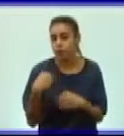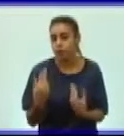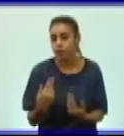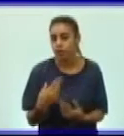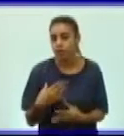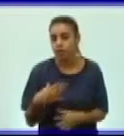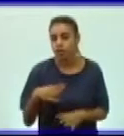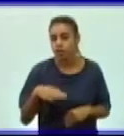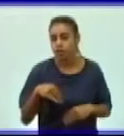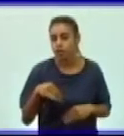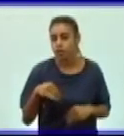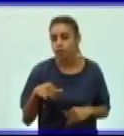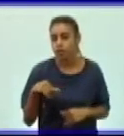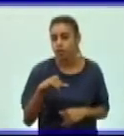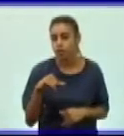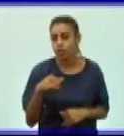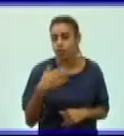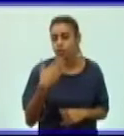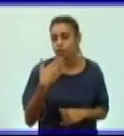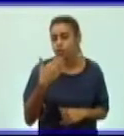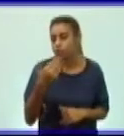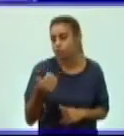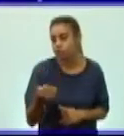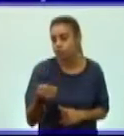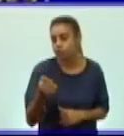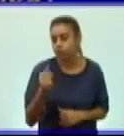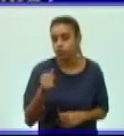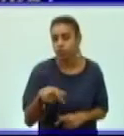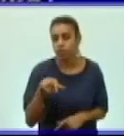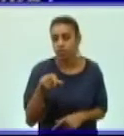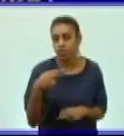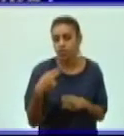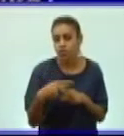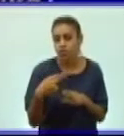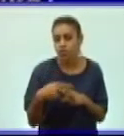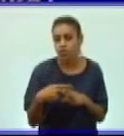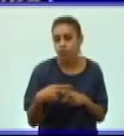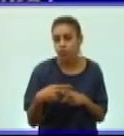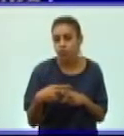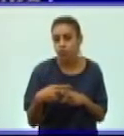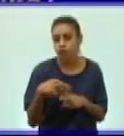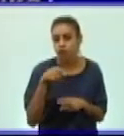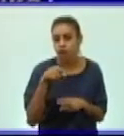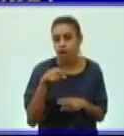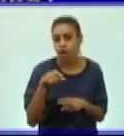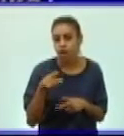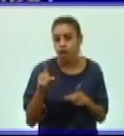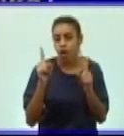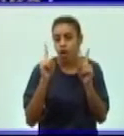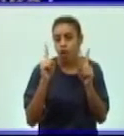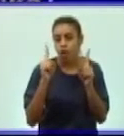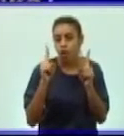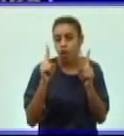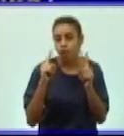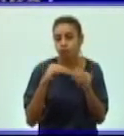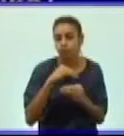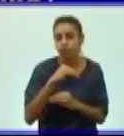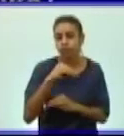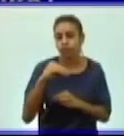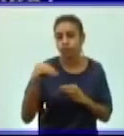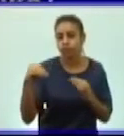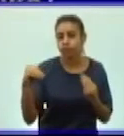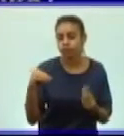positivos. ¿Y cómo se llamó esta política? Bueno, ahí lo vemos, la perestroika. Esta política tenía esos